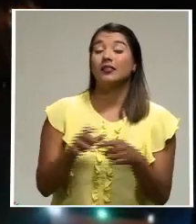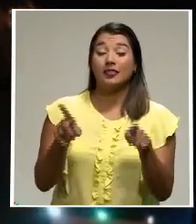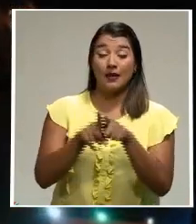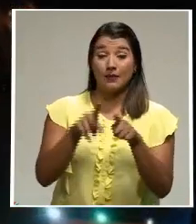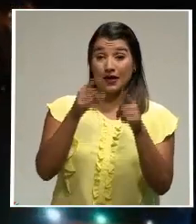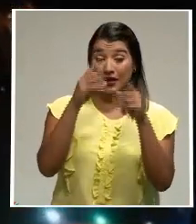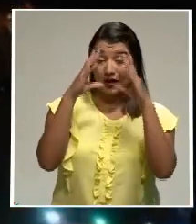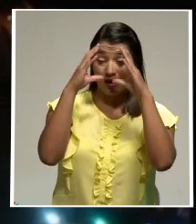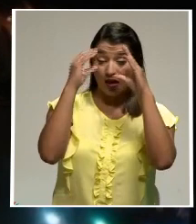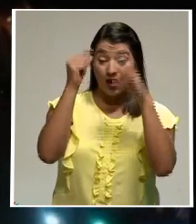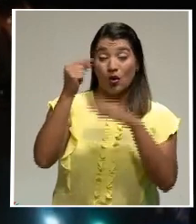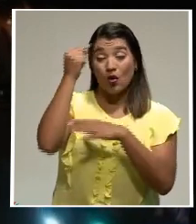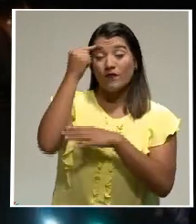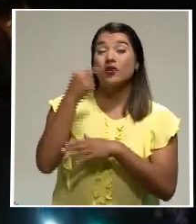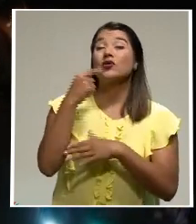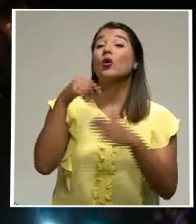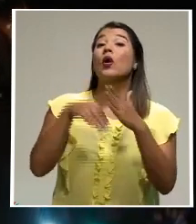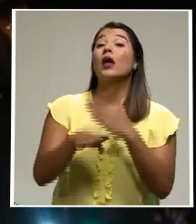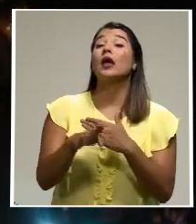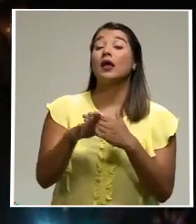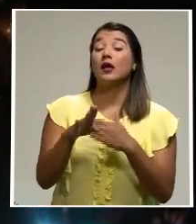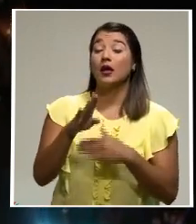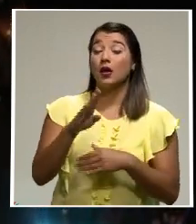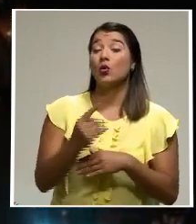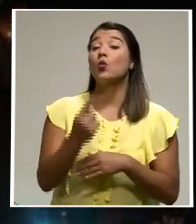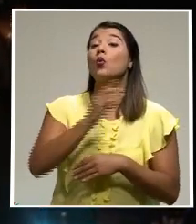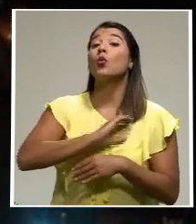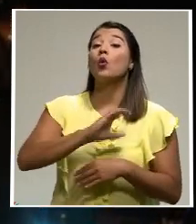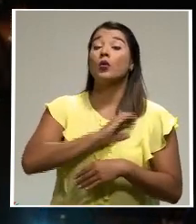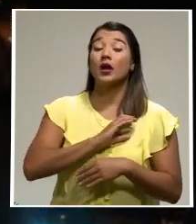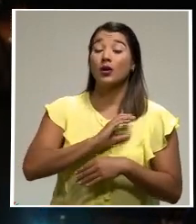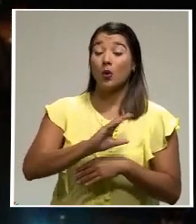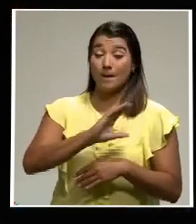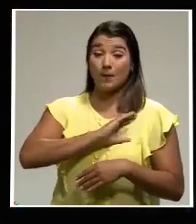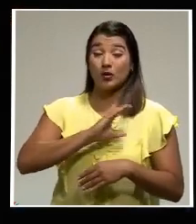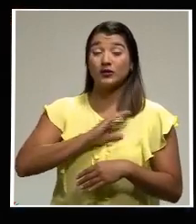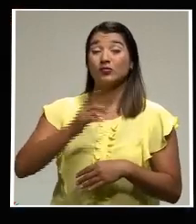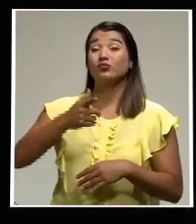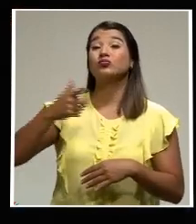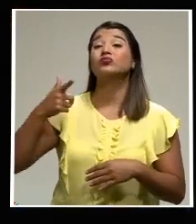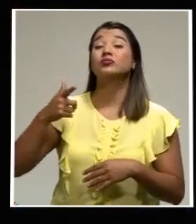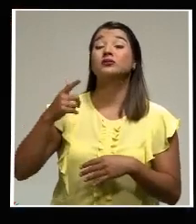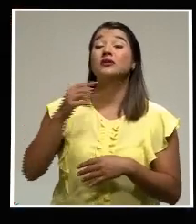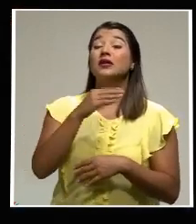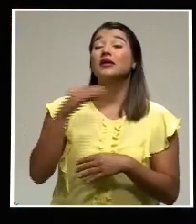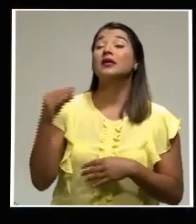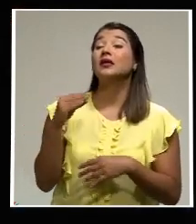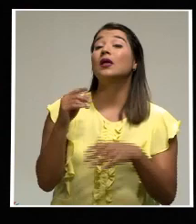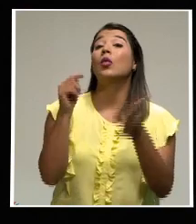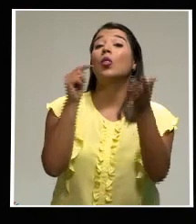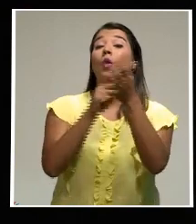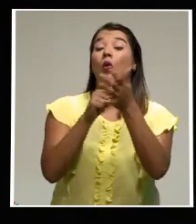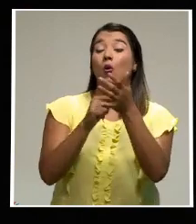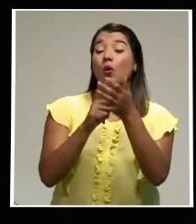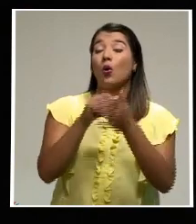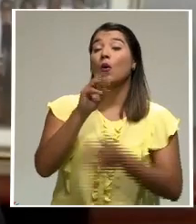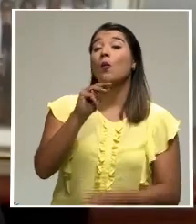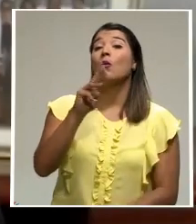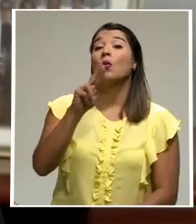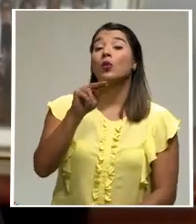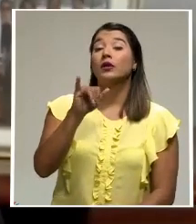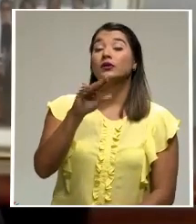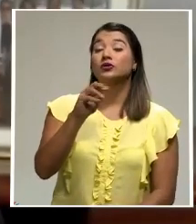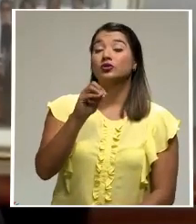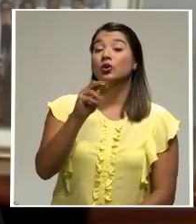en una prisión la policía frustró un intento de fuga durante la madrugada del jueves y que incautó armas de fuego y municiones.